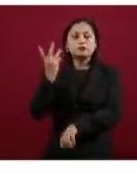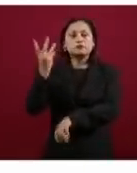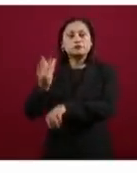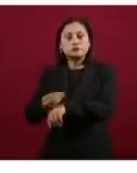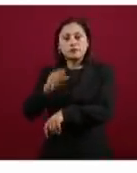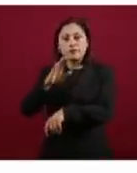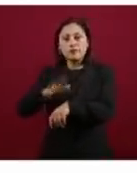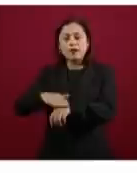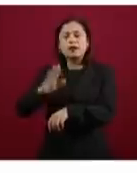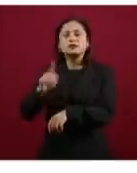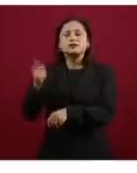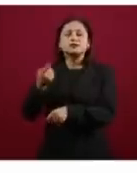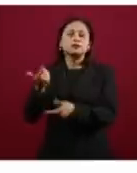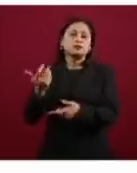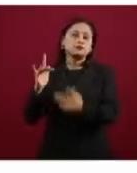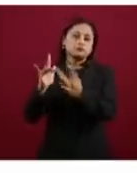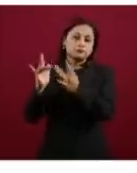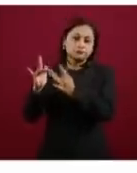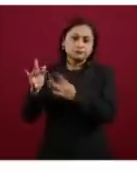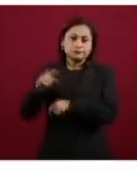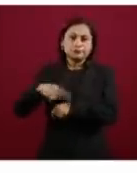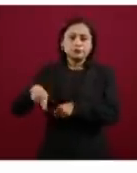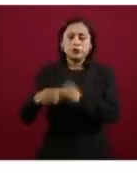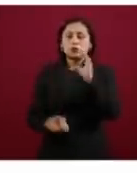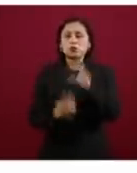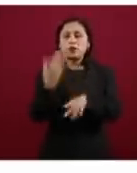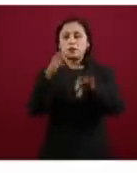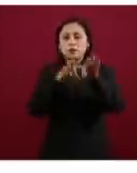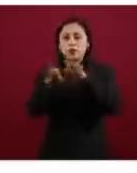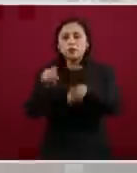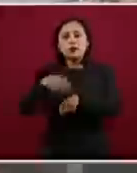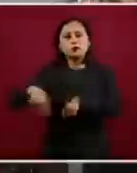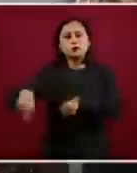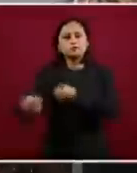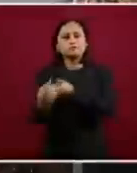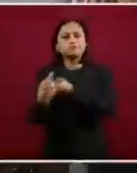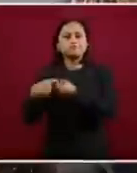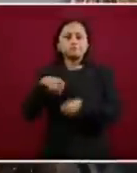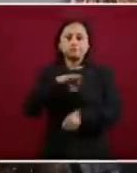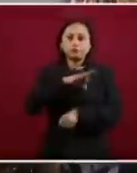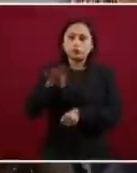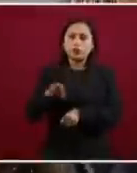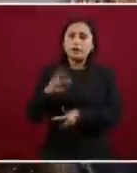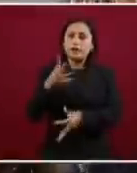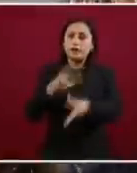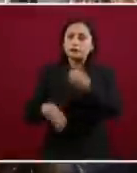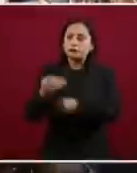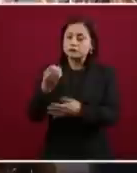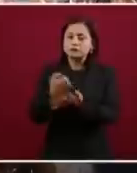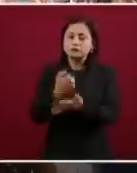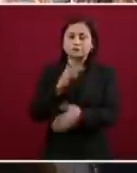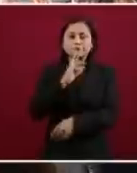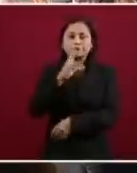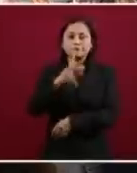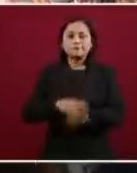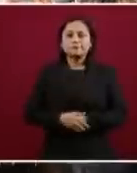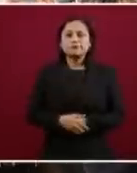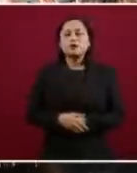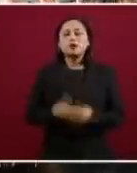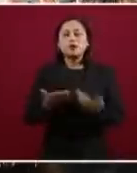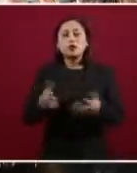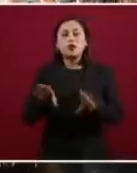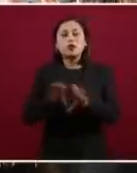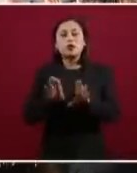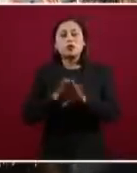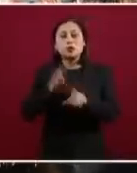el acceso a los mercados laborales y generar nuevas oportunidades económicas. En cuanto al patrimonio cultural, respetar y